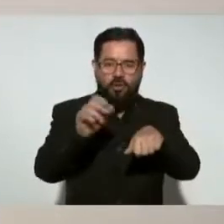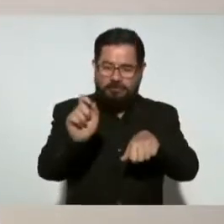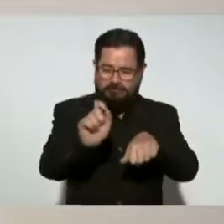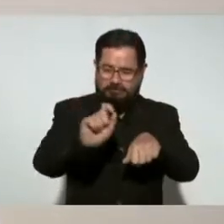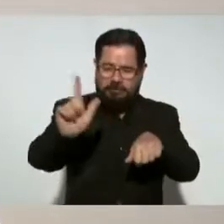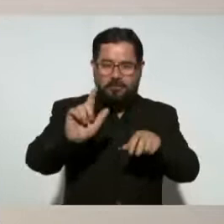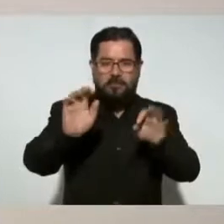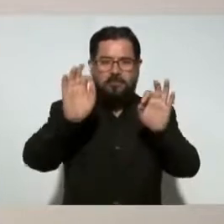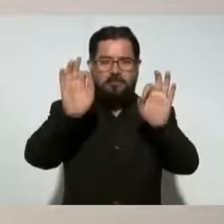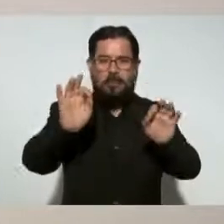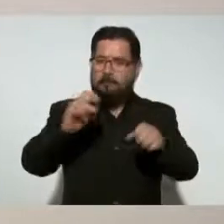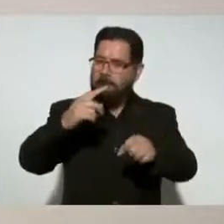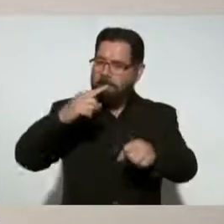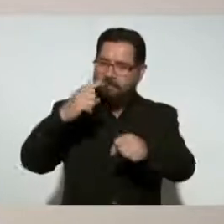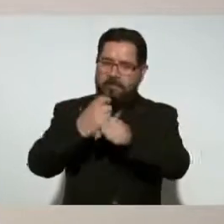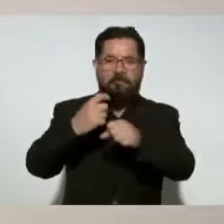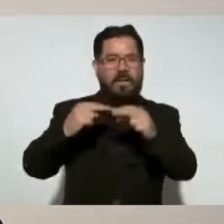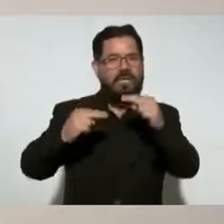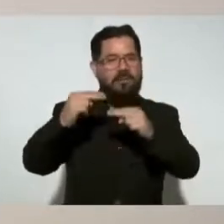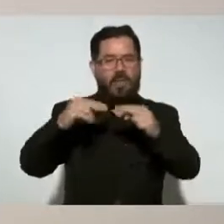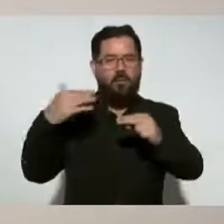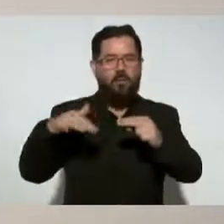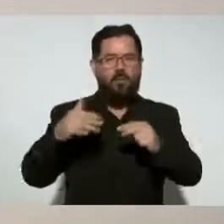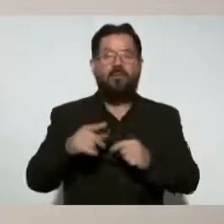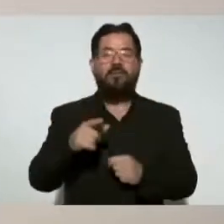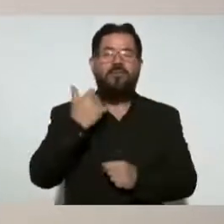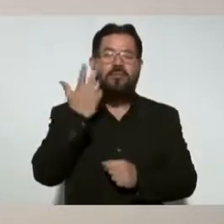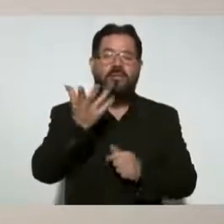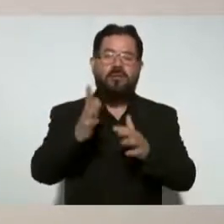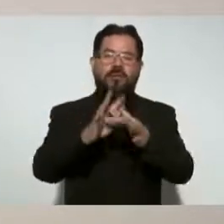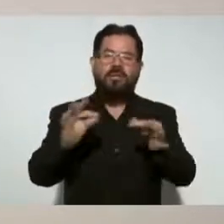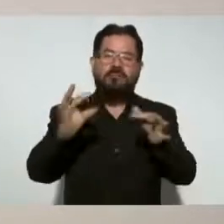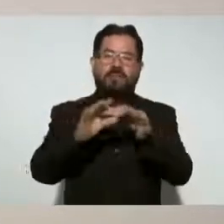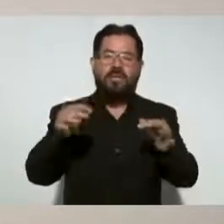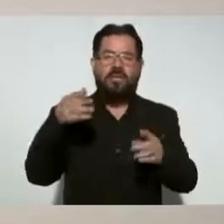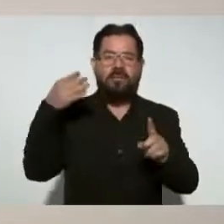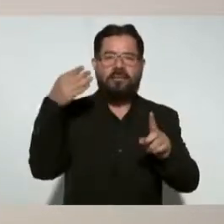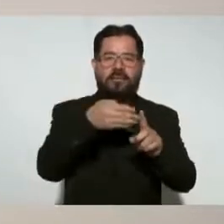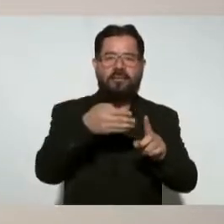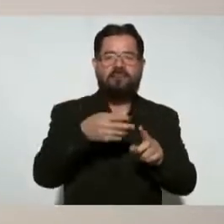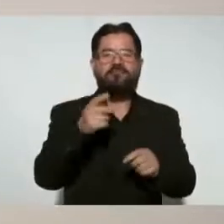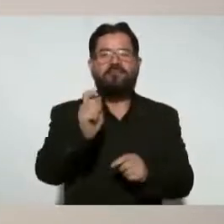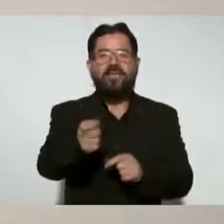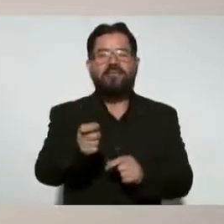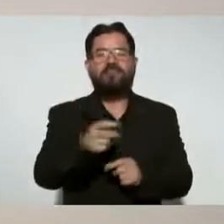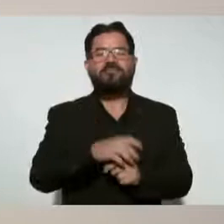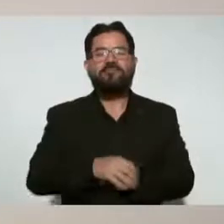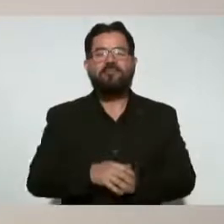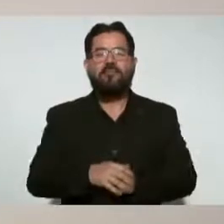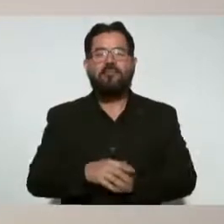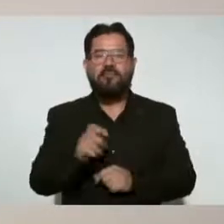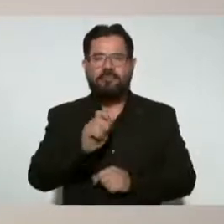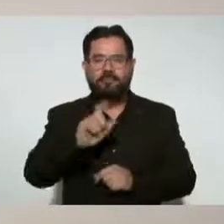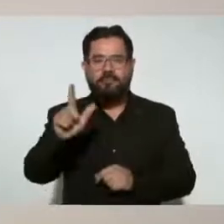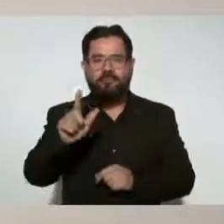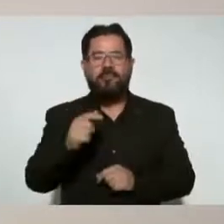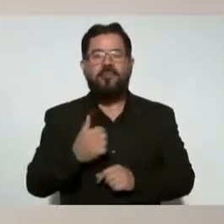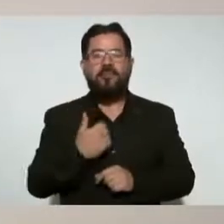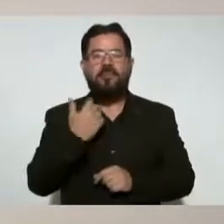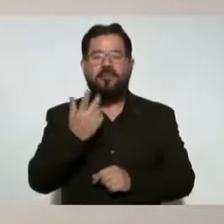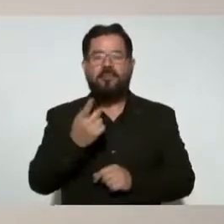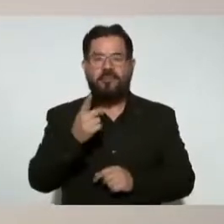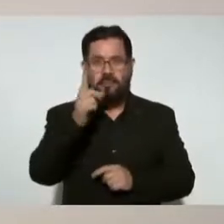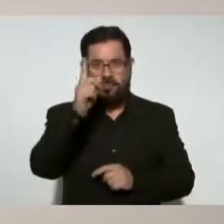médica de primer nivel. Y quiero resaltar dentro de estas decenas de especialidades, que quiere decir que hay una